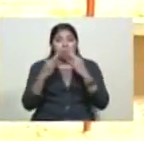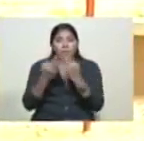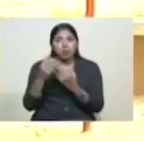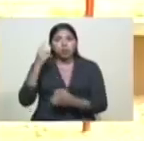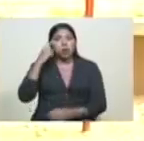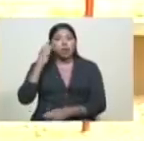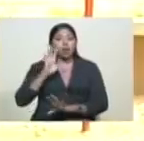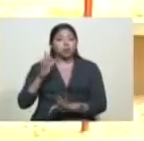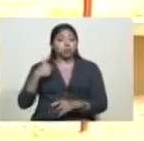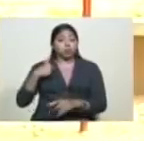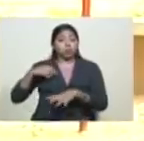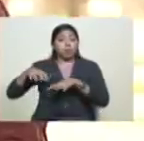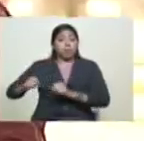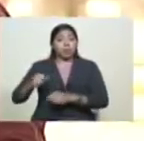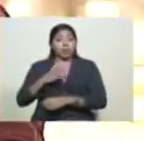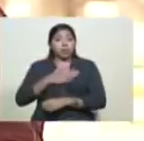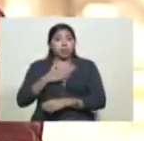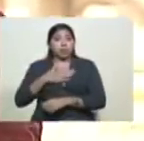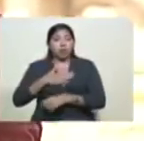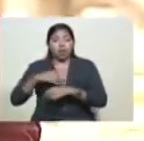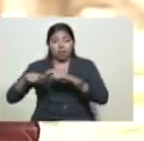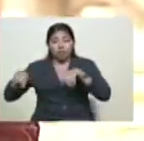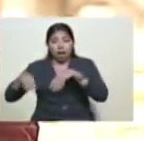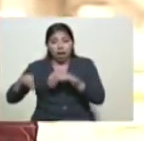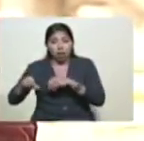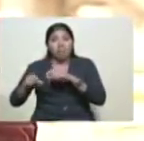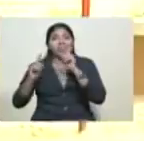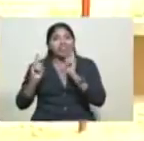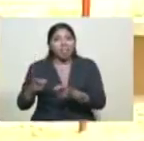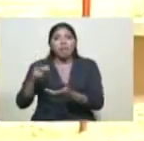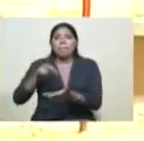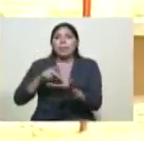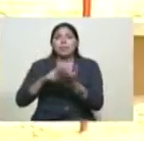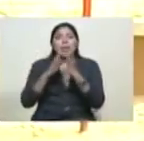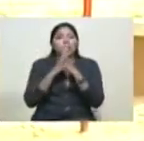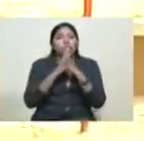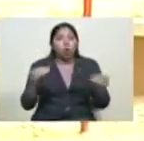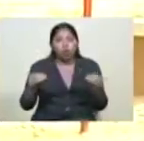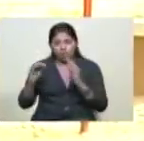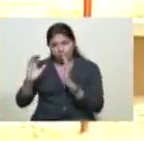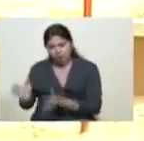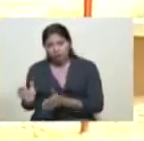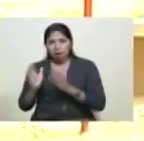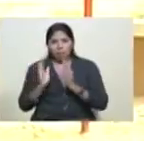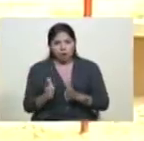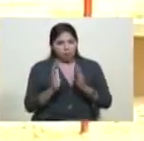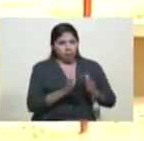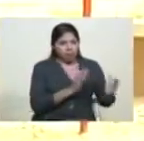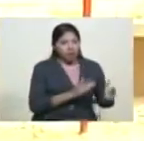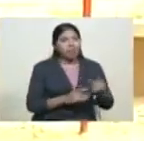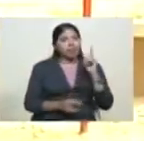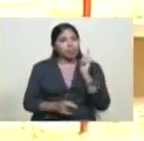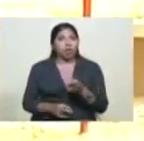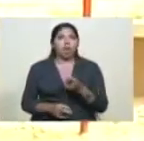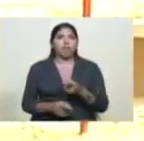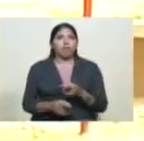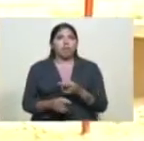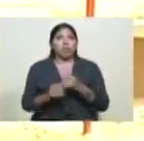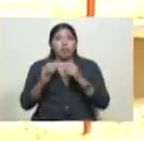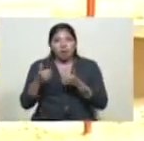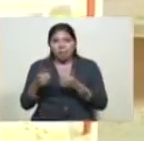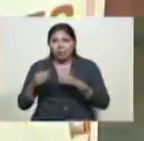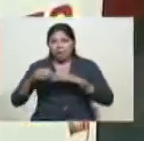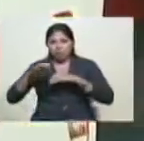cuál es su terreno y participen en todas las etapas de la construcción de la vivienda. Desde que se mueve